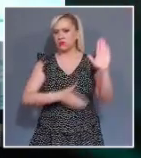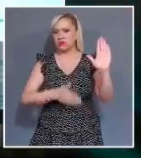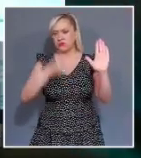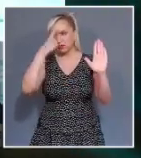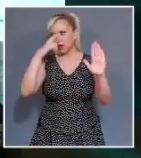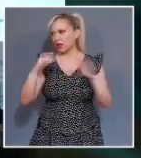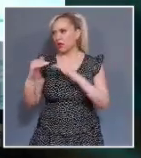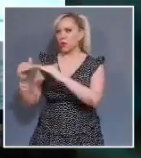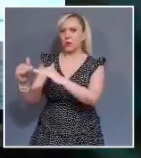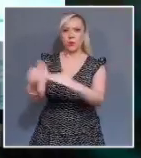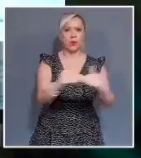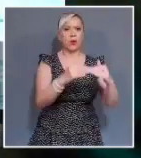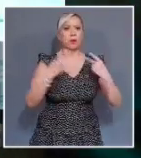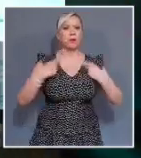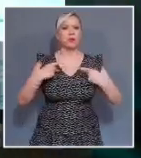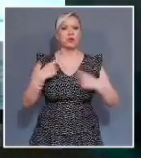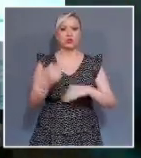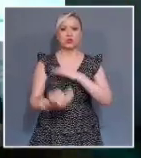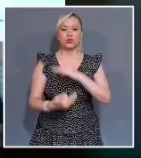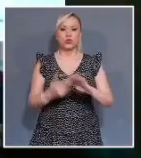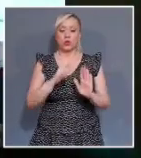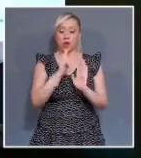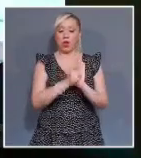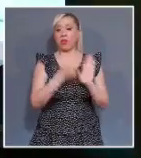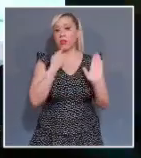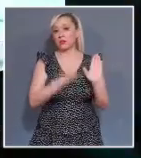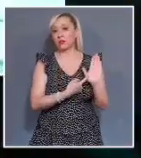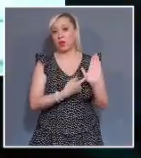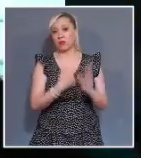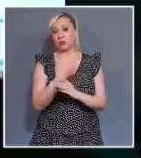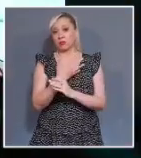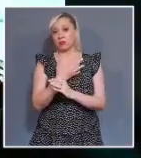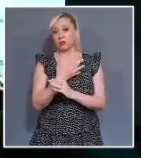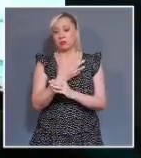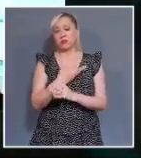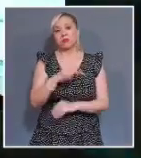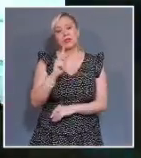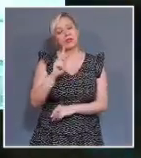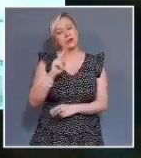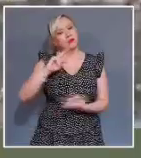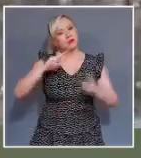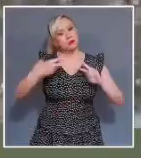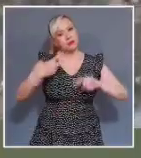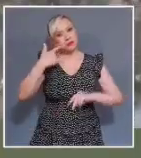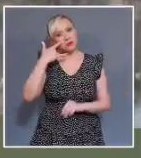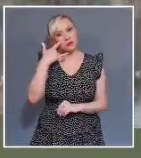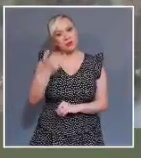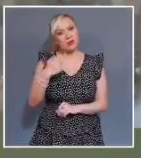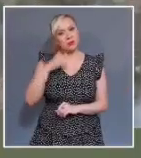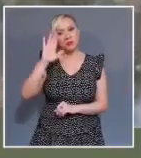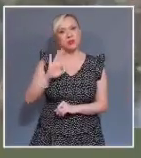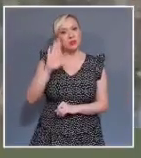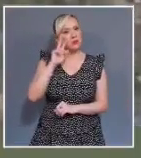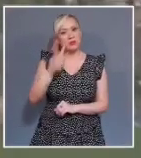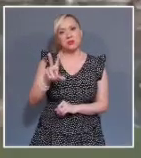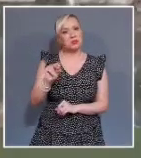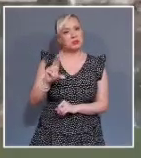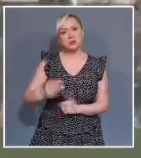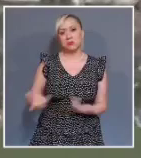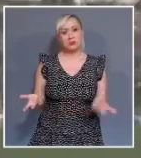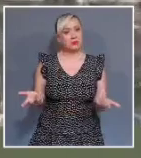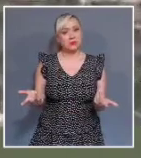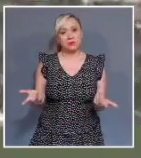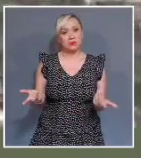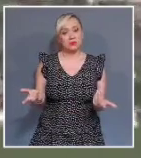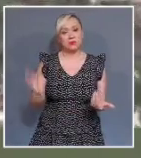la ley. Pero lo que hemos estado viendo es un paso atrás. Para evitar una regresión en la vida humana